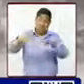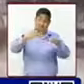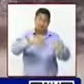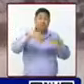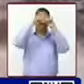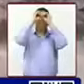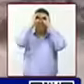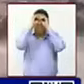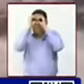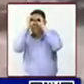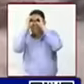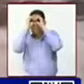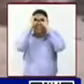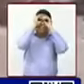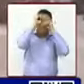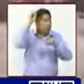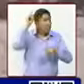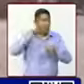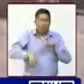puede.